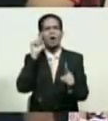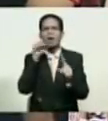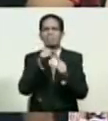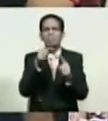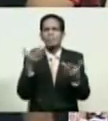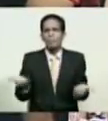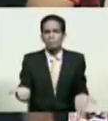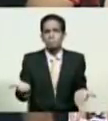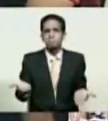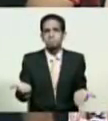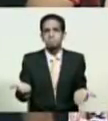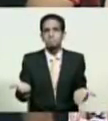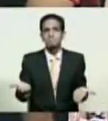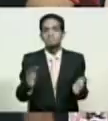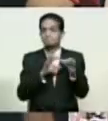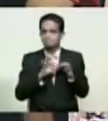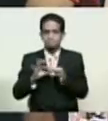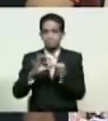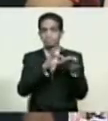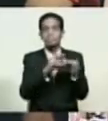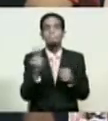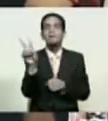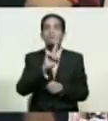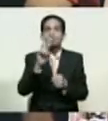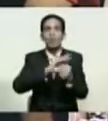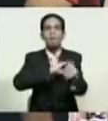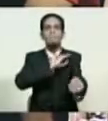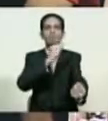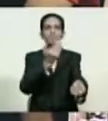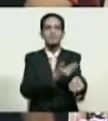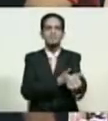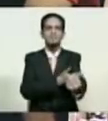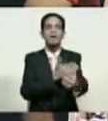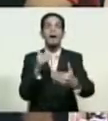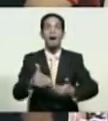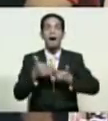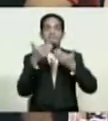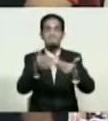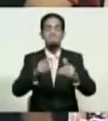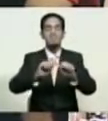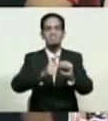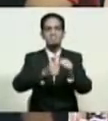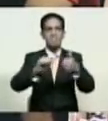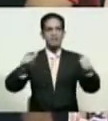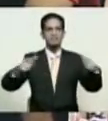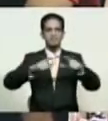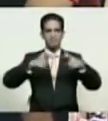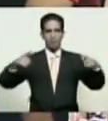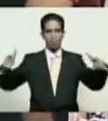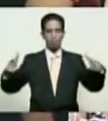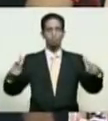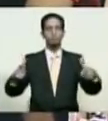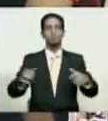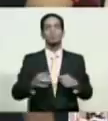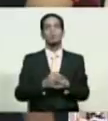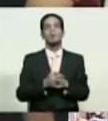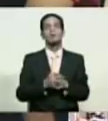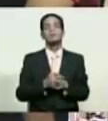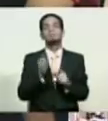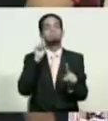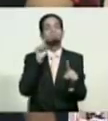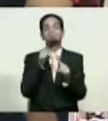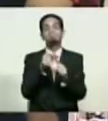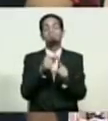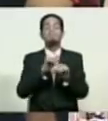Consolidar la Venezuela potencia, avanzar hacia el desarrollo y la prosperidad de Venezuela para la